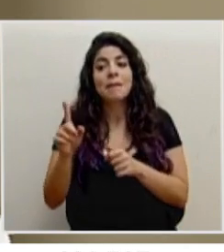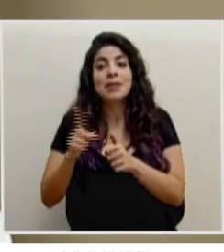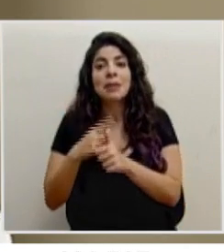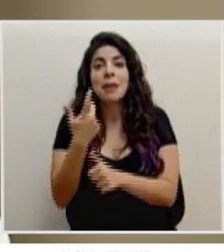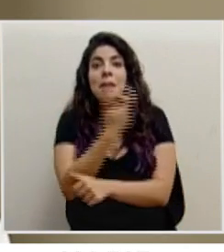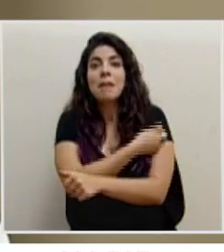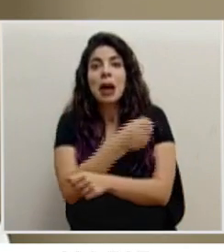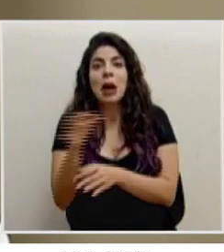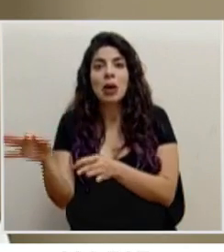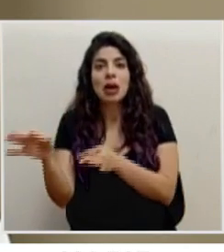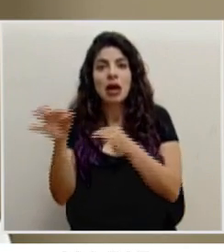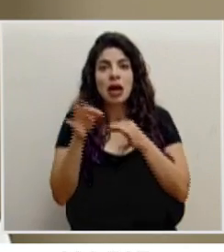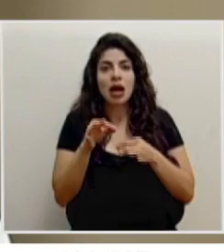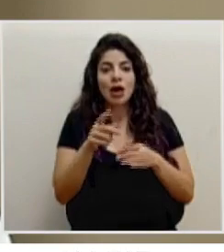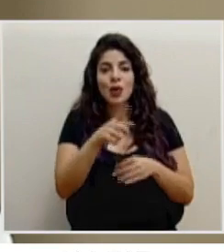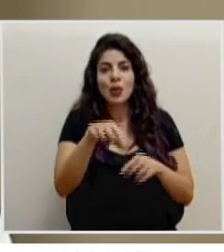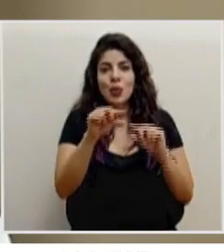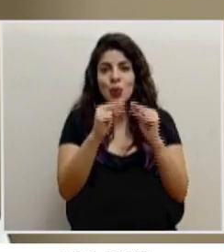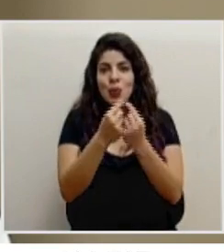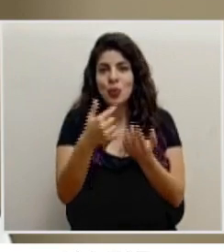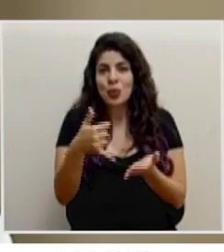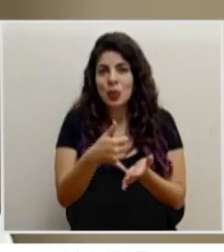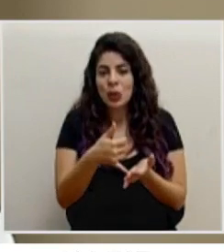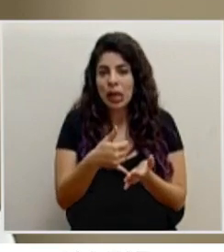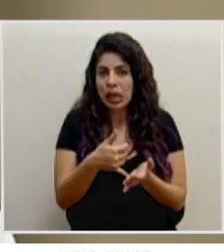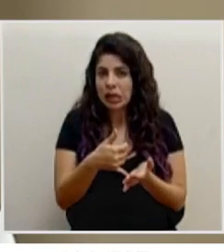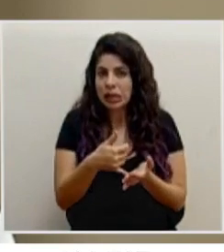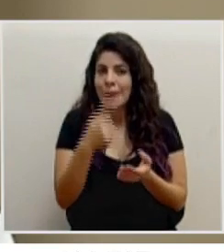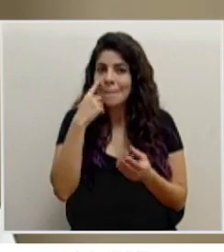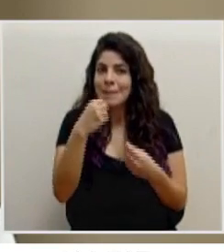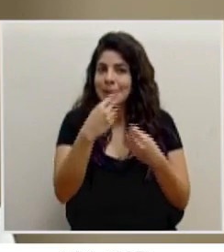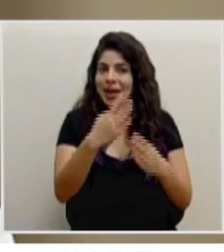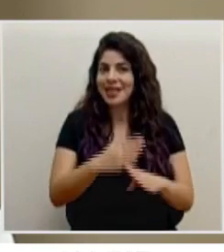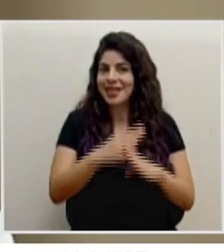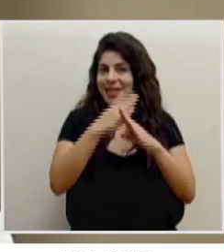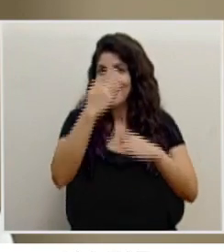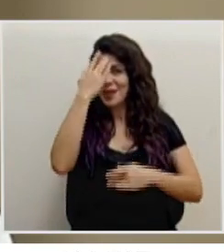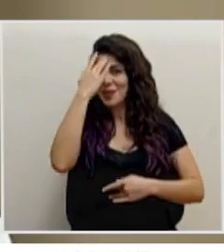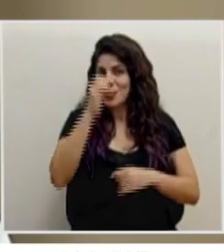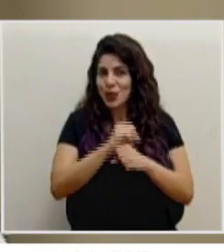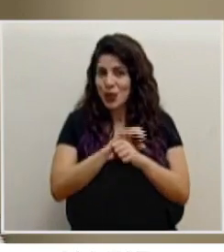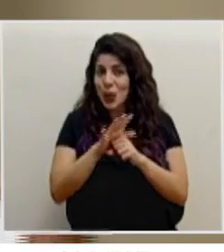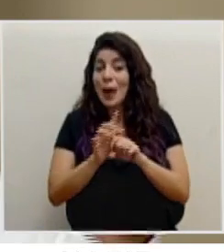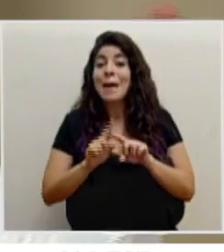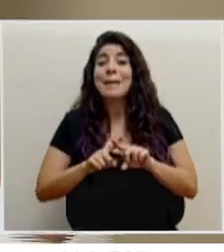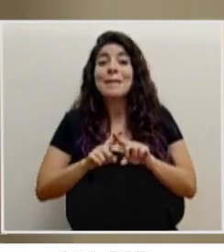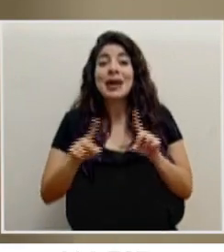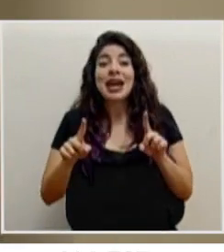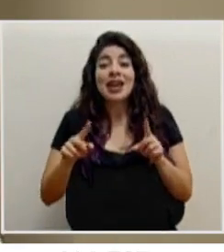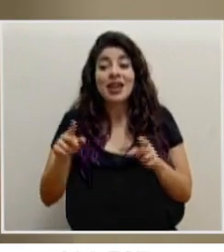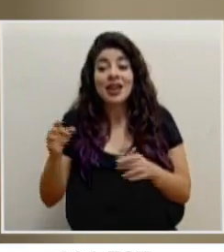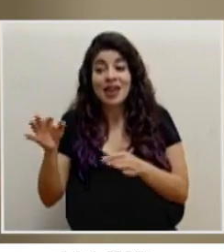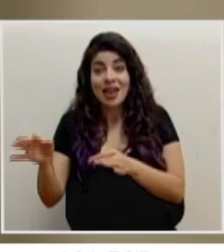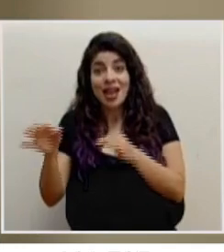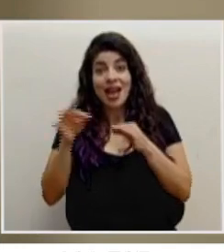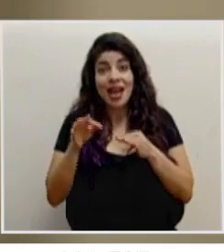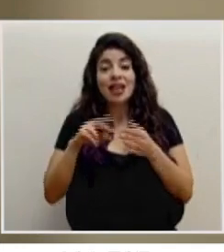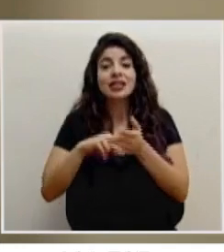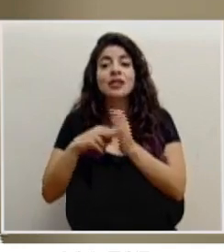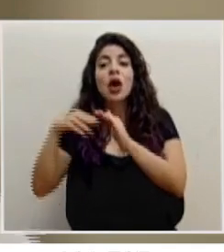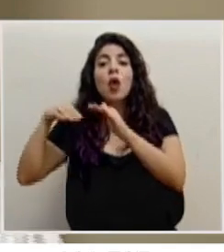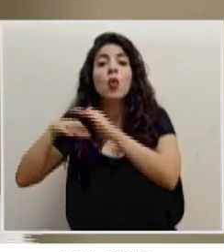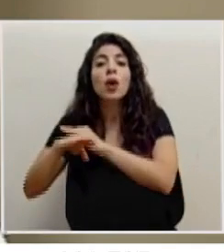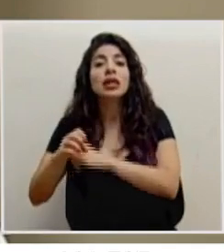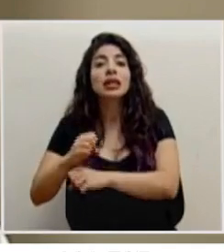dosis en los grupos más vulnerables, que da cierto grado de inmunidad contra el COVID-19, pero estamos disminuyendo nuestro stock de